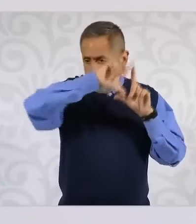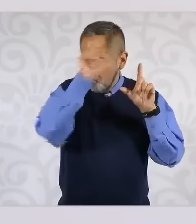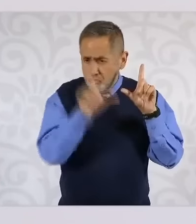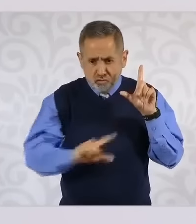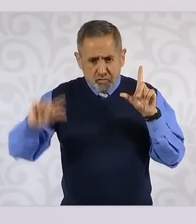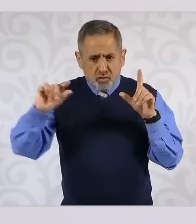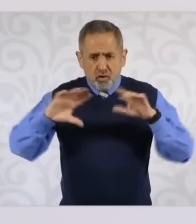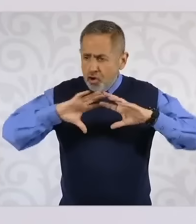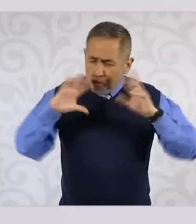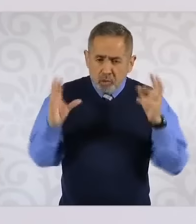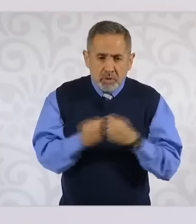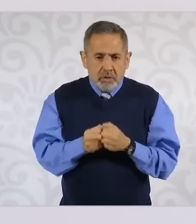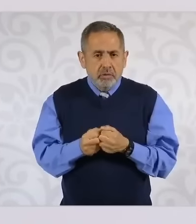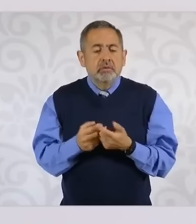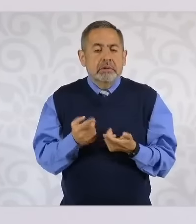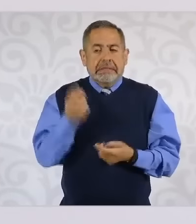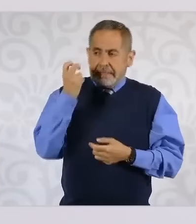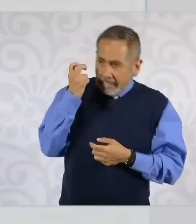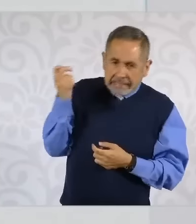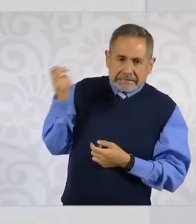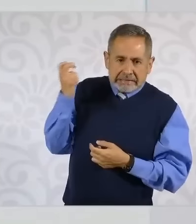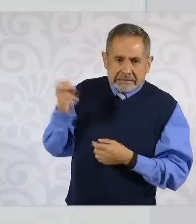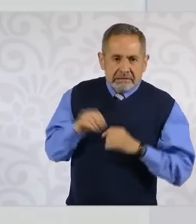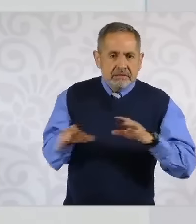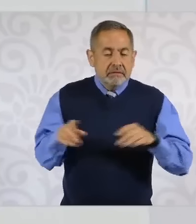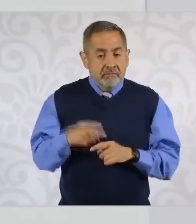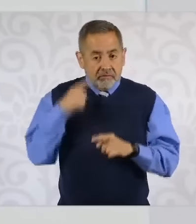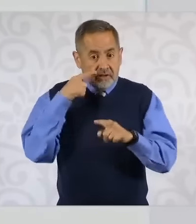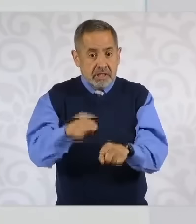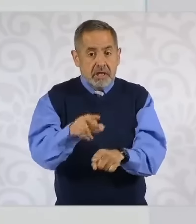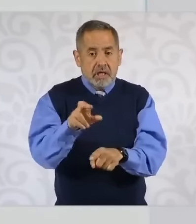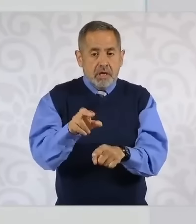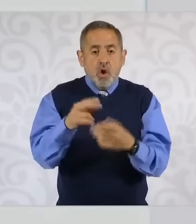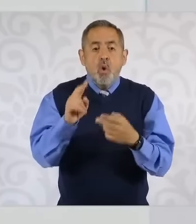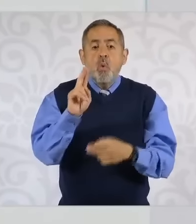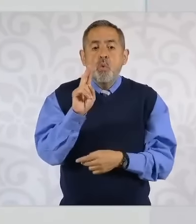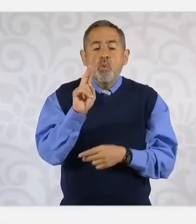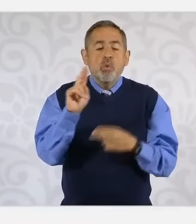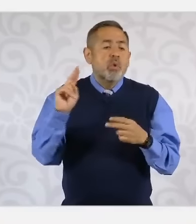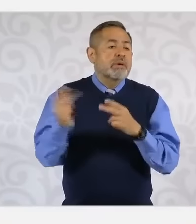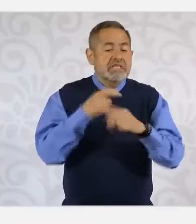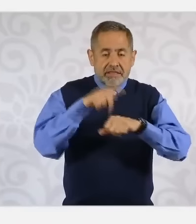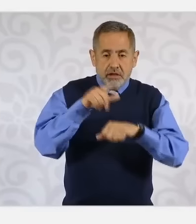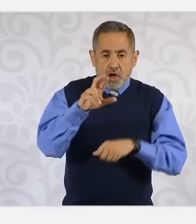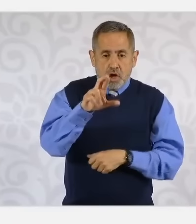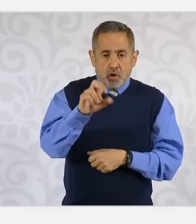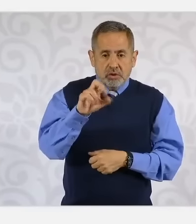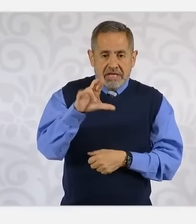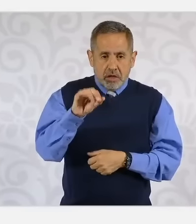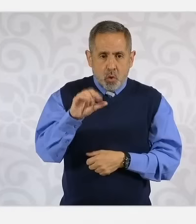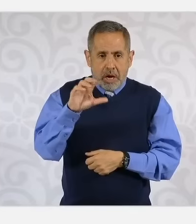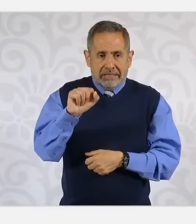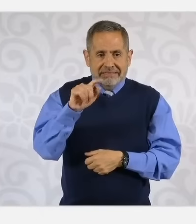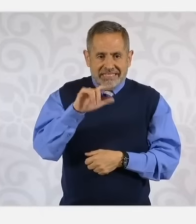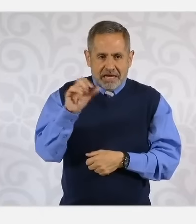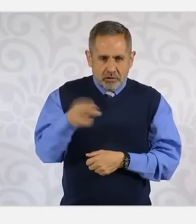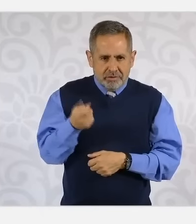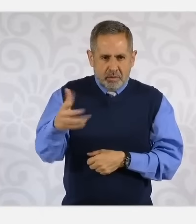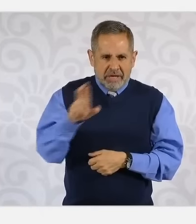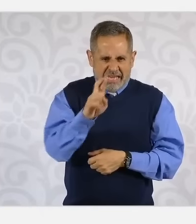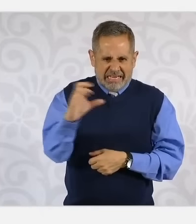van a distribuir de esta manera. En la Rosario, Universidad Nacional Rosario Castellanos, así le vamos a